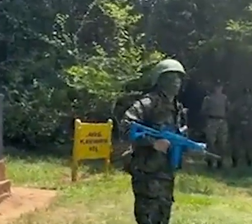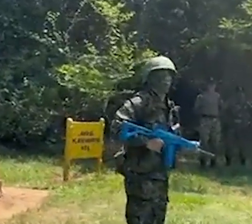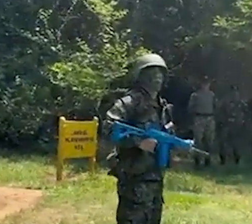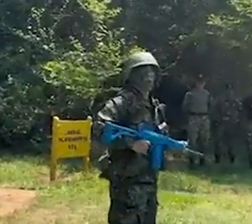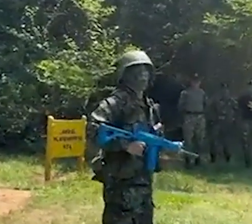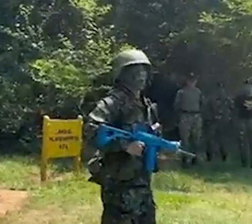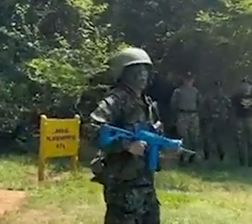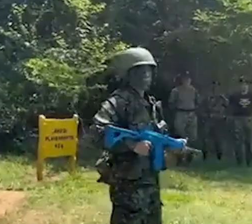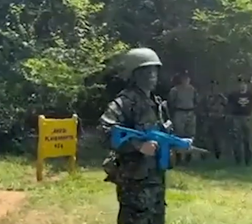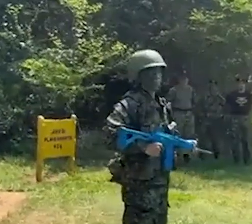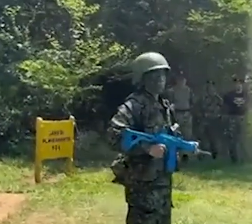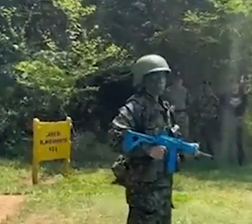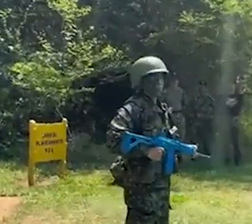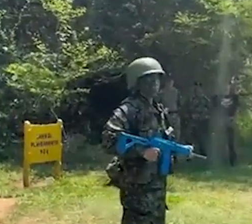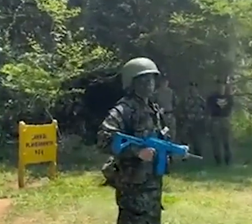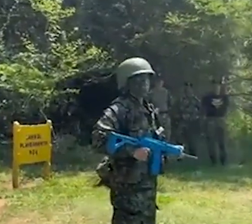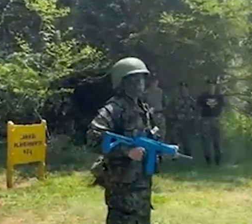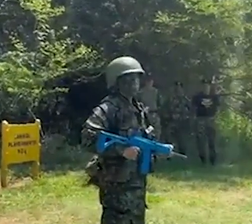el grupo en el que quedaron.